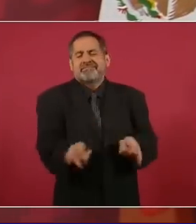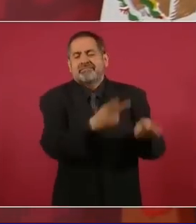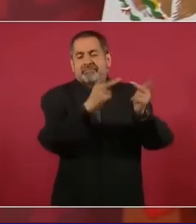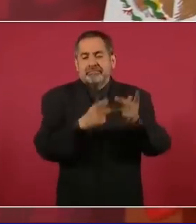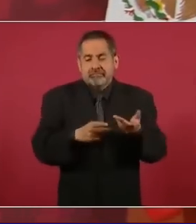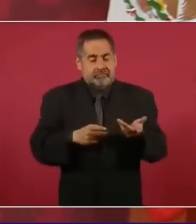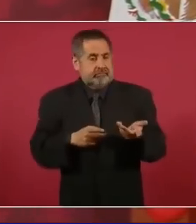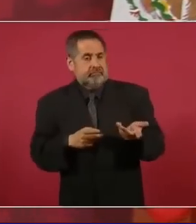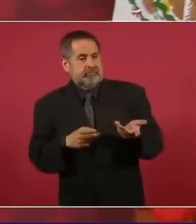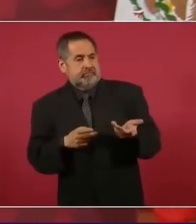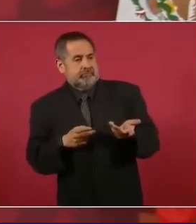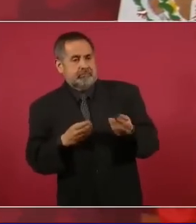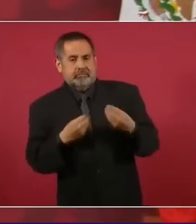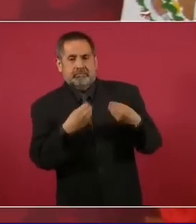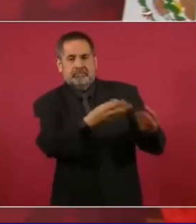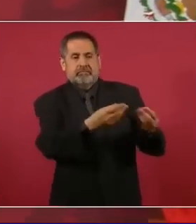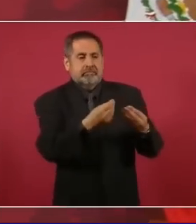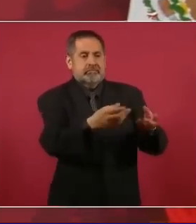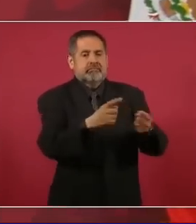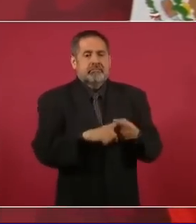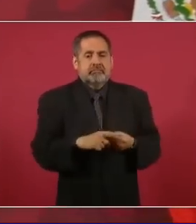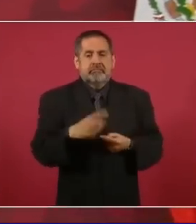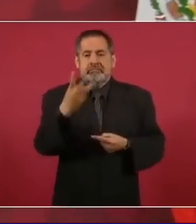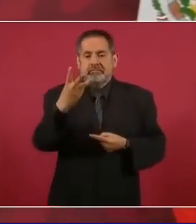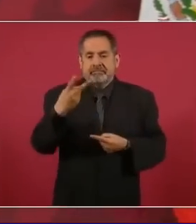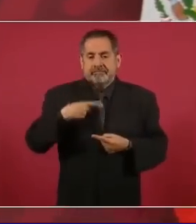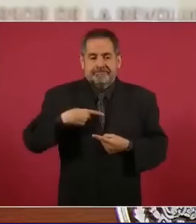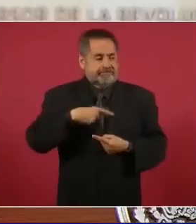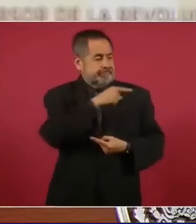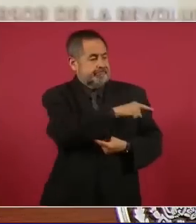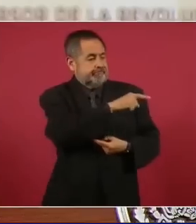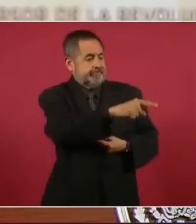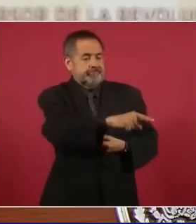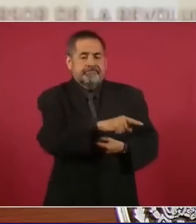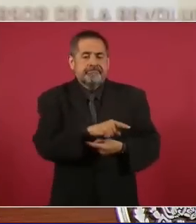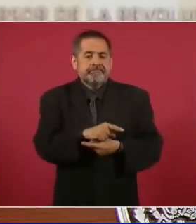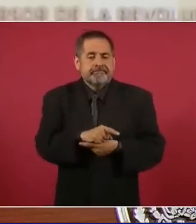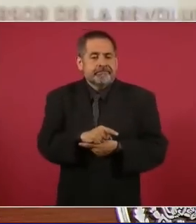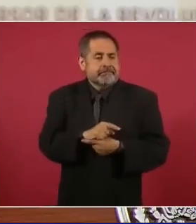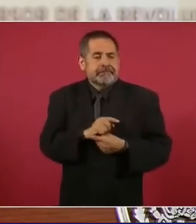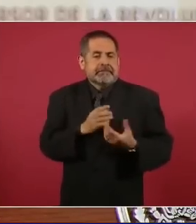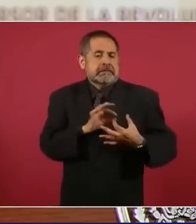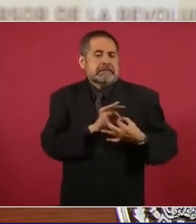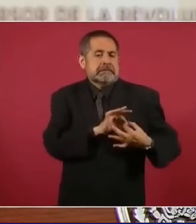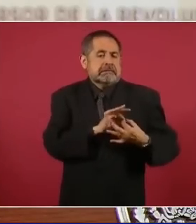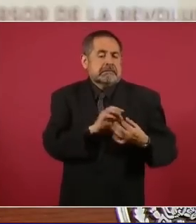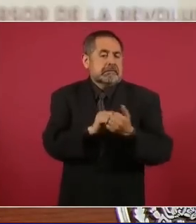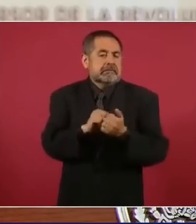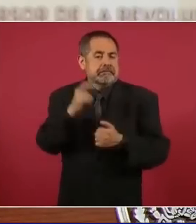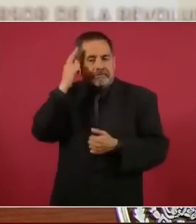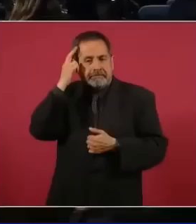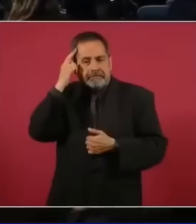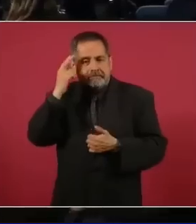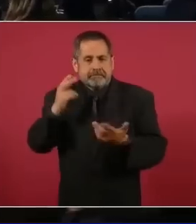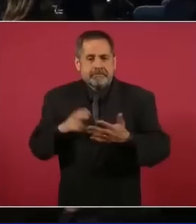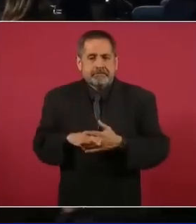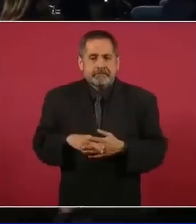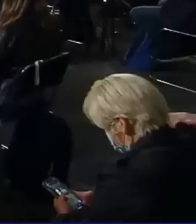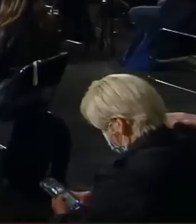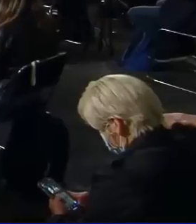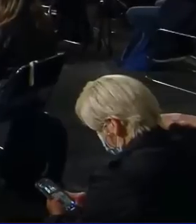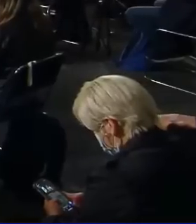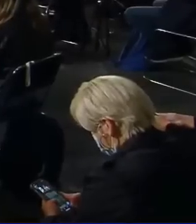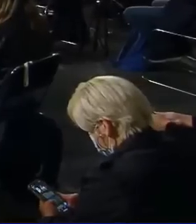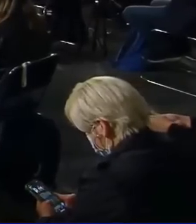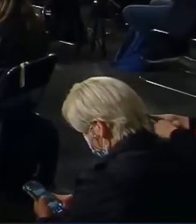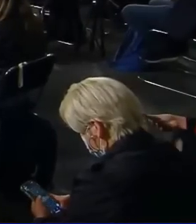a 3 gentes cercanas a Porfirio. Uno de ellos fue hasta testigo de su